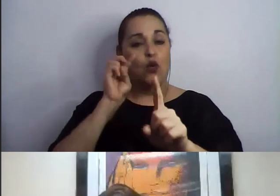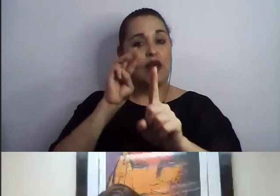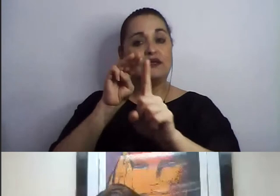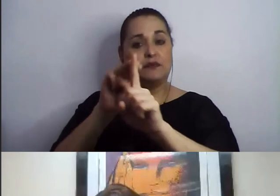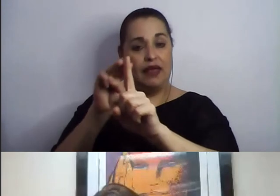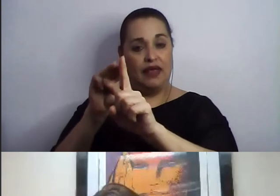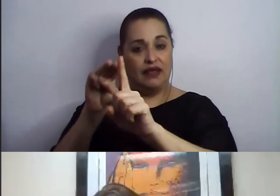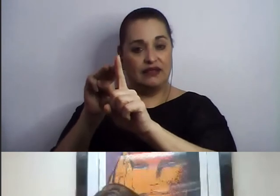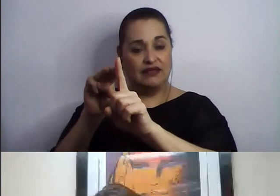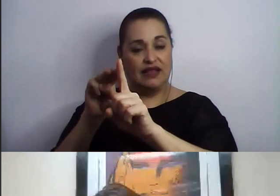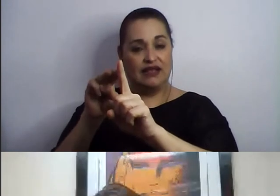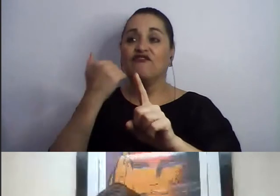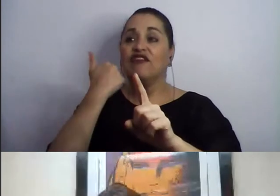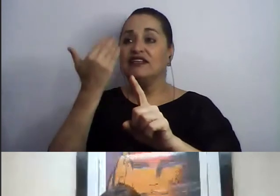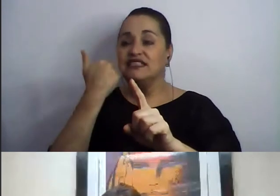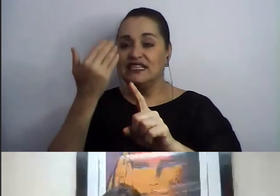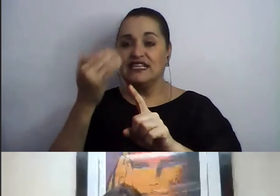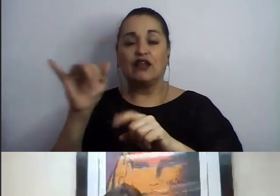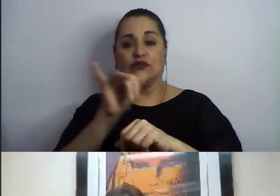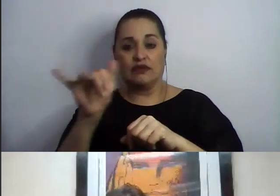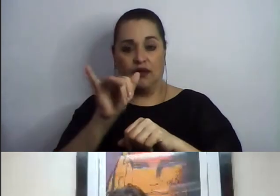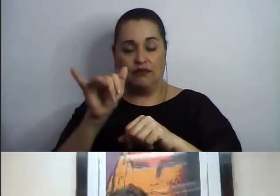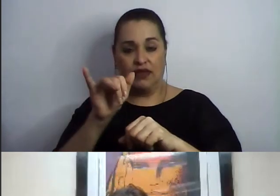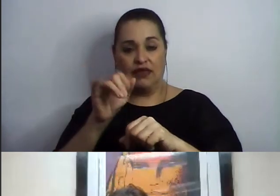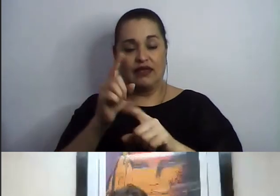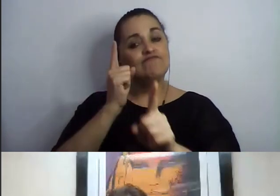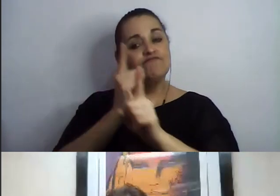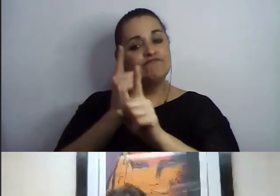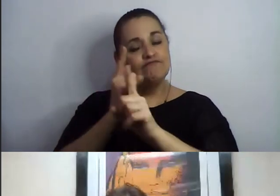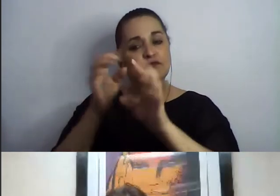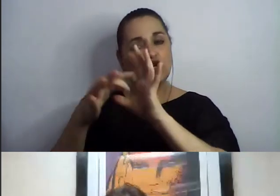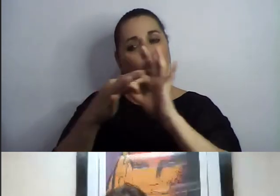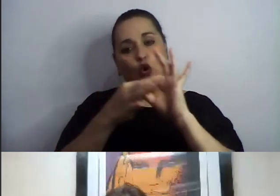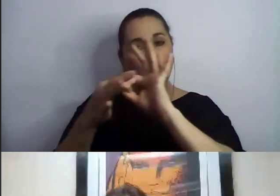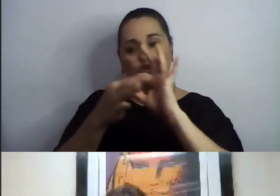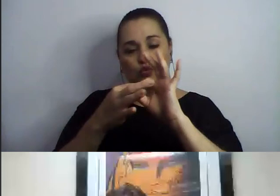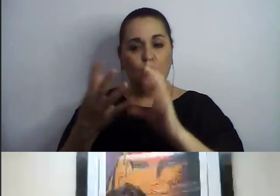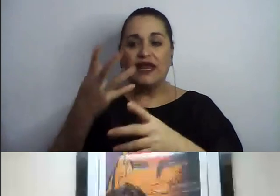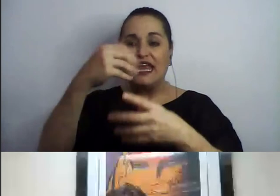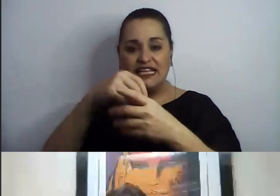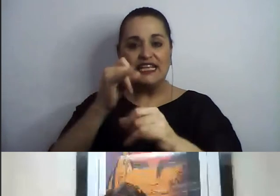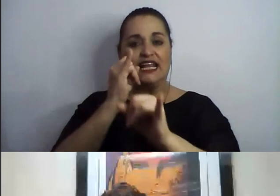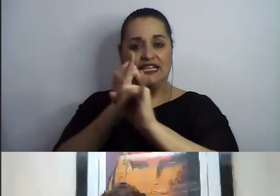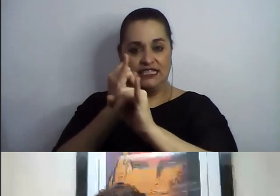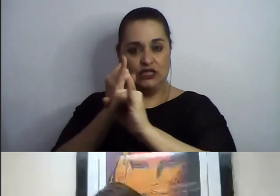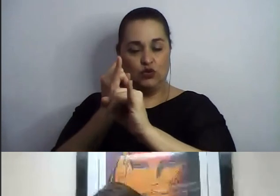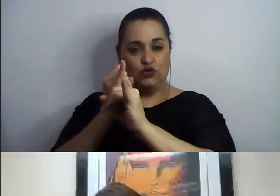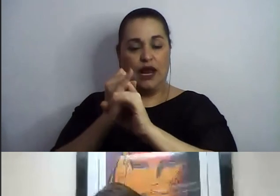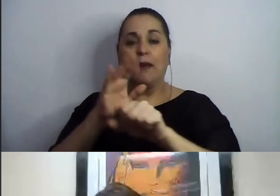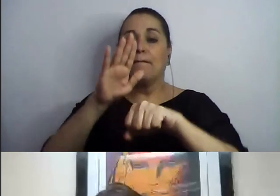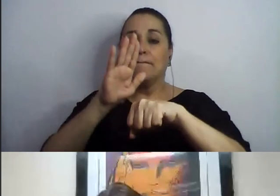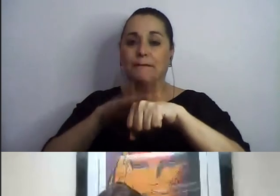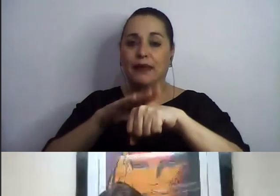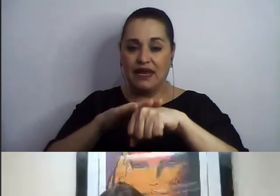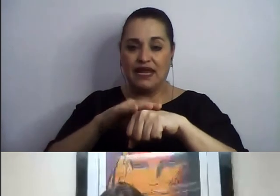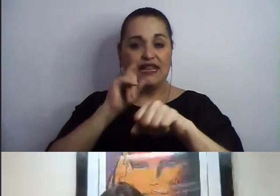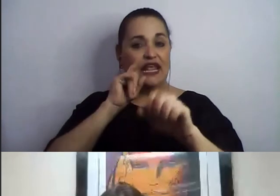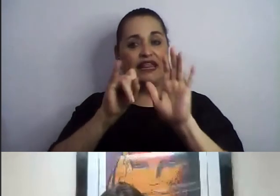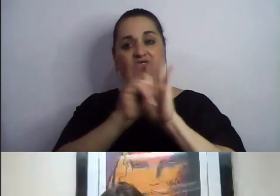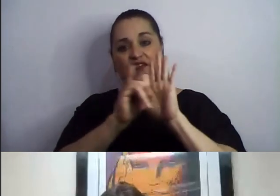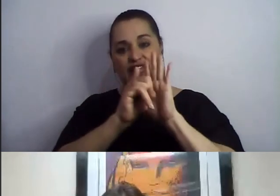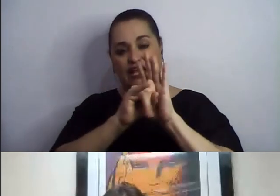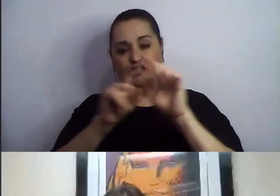facilitando también una adecuada coordinación interinstitucional que ha permitido la identificación